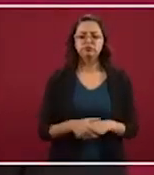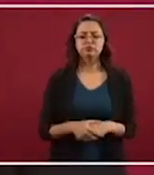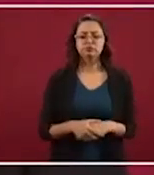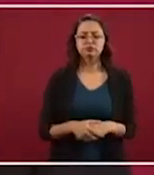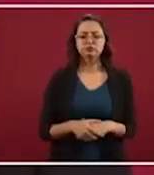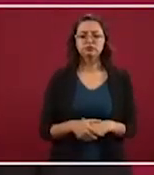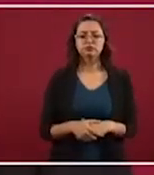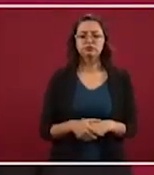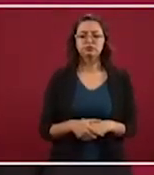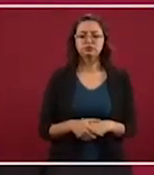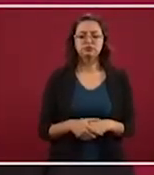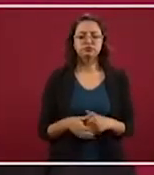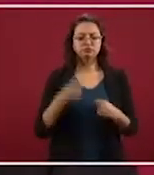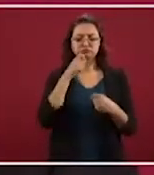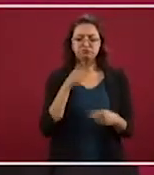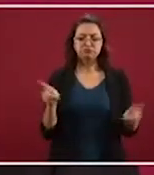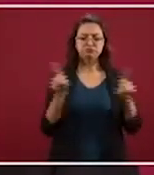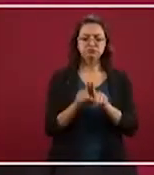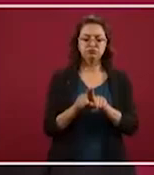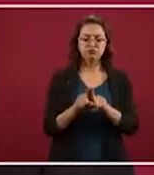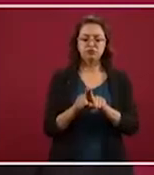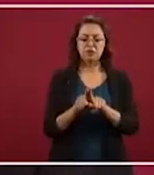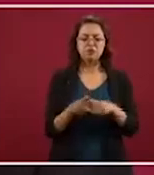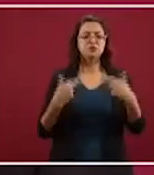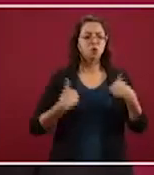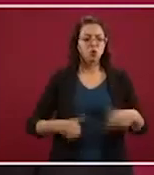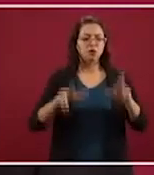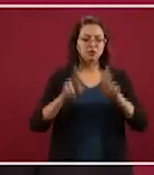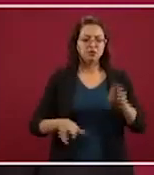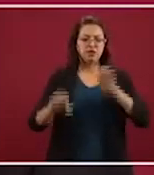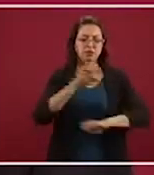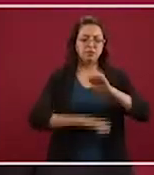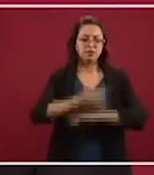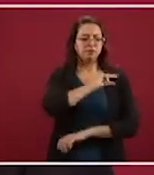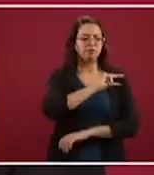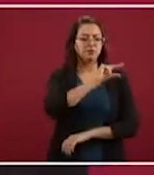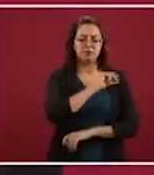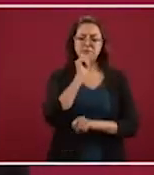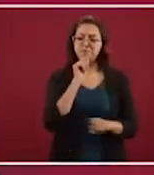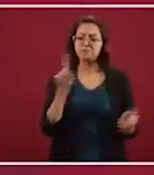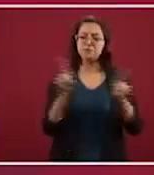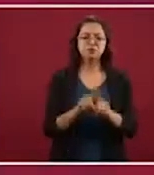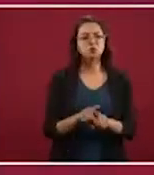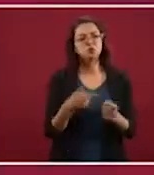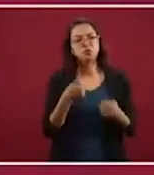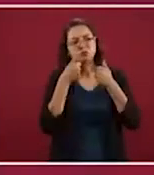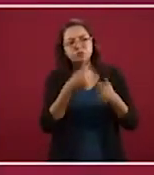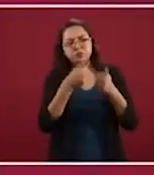lo mismo representantes del sector privado de México que estuvieron